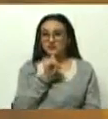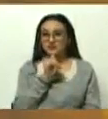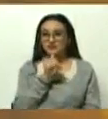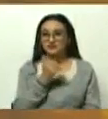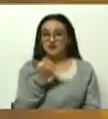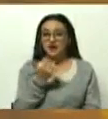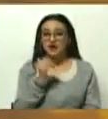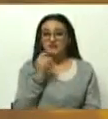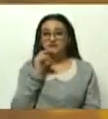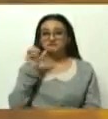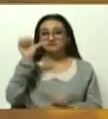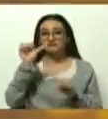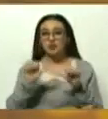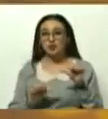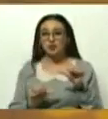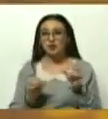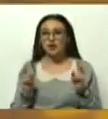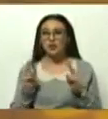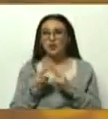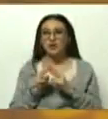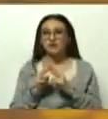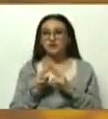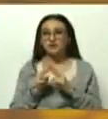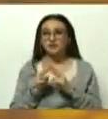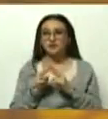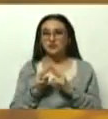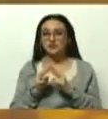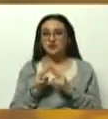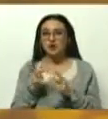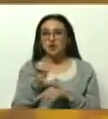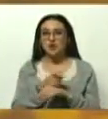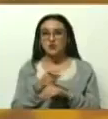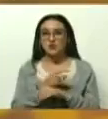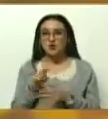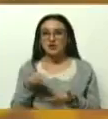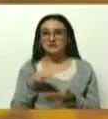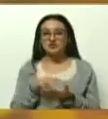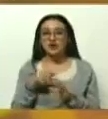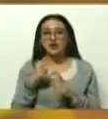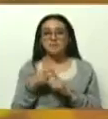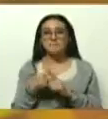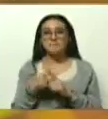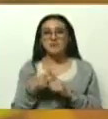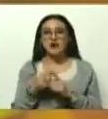Allí tenían un balance entonces del encuentro que realizaron entre el Gobierno Nacional y la Alianza Democrática.